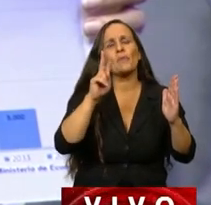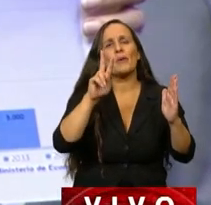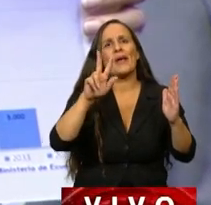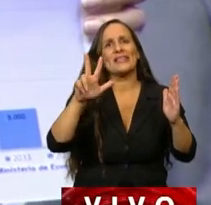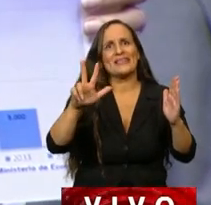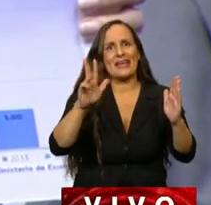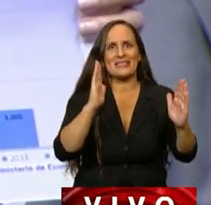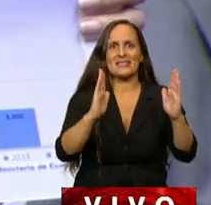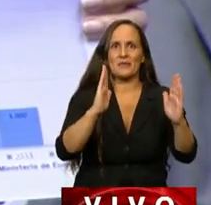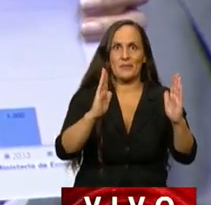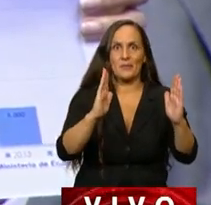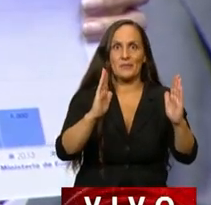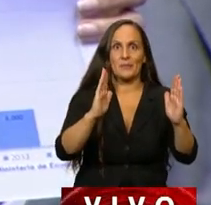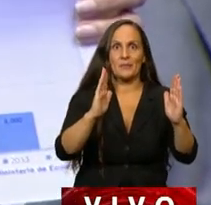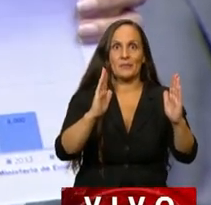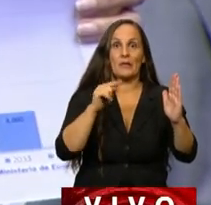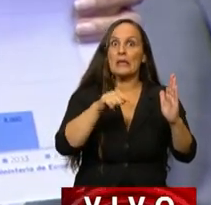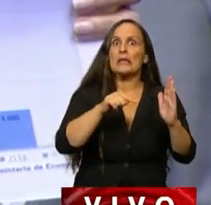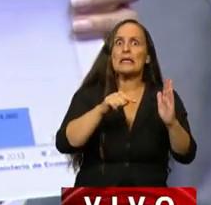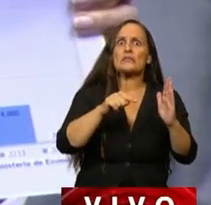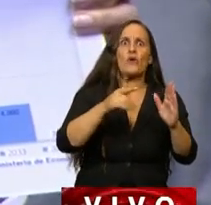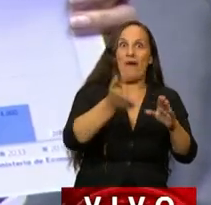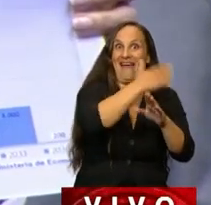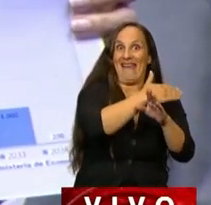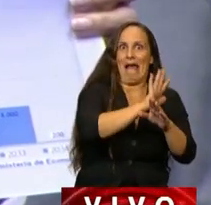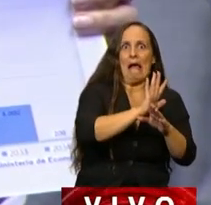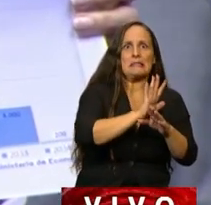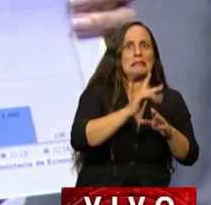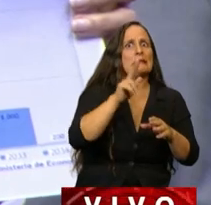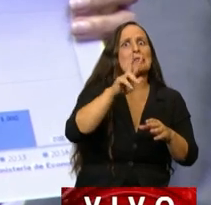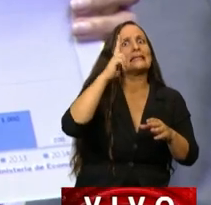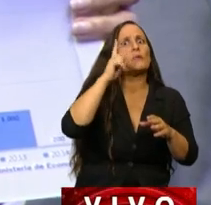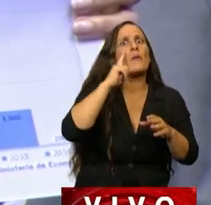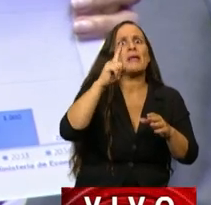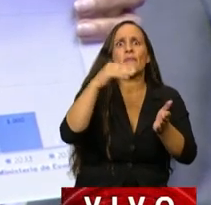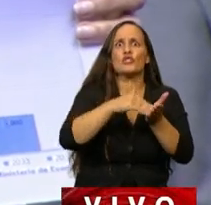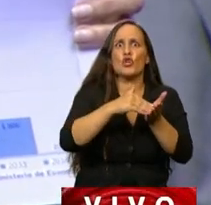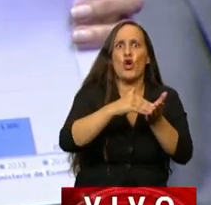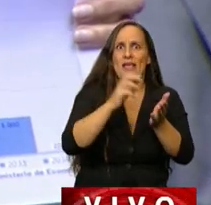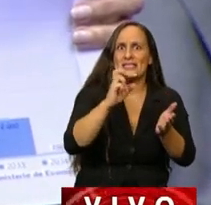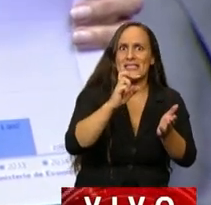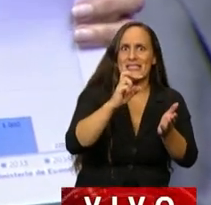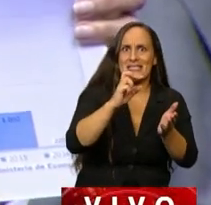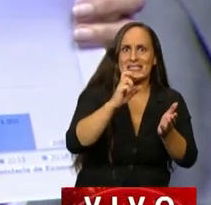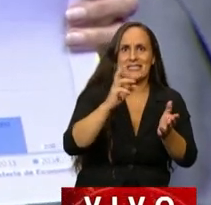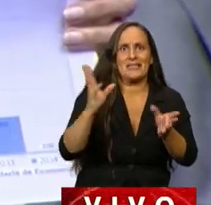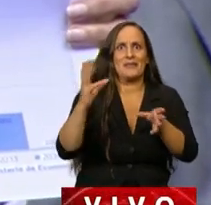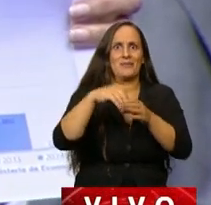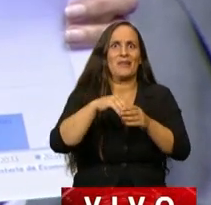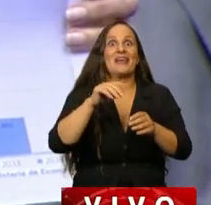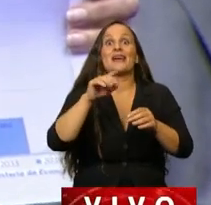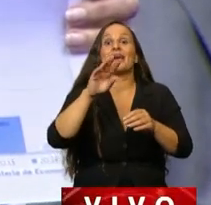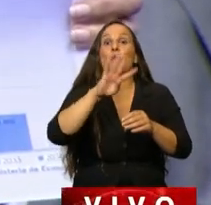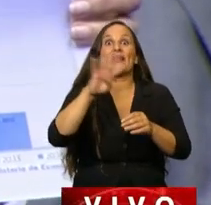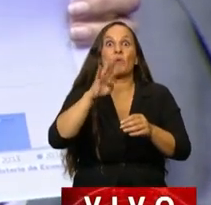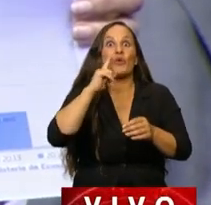2023, que acumulaban más de 39 mil millones, sumado el 2024, los 44